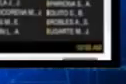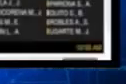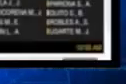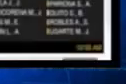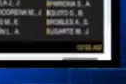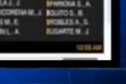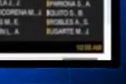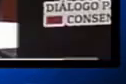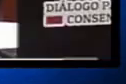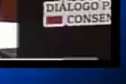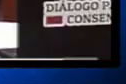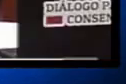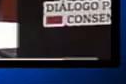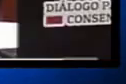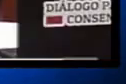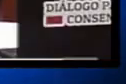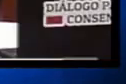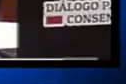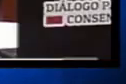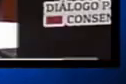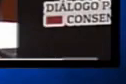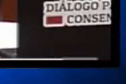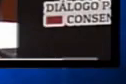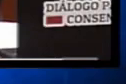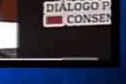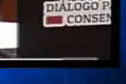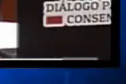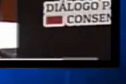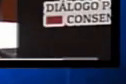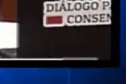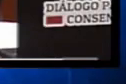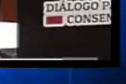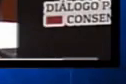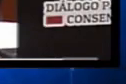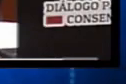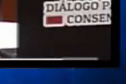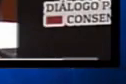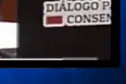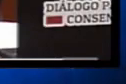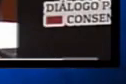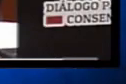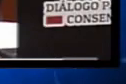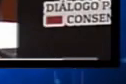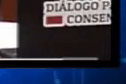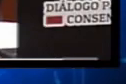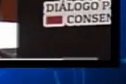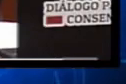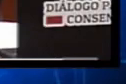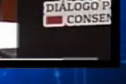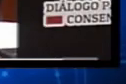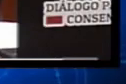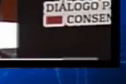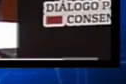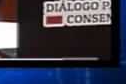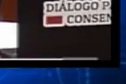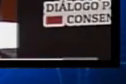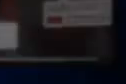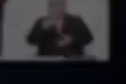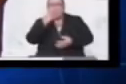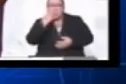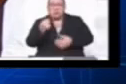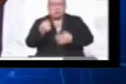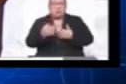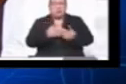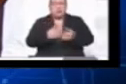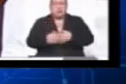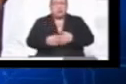reelección de los congresistas porque históricamente es menos del 13 de los parlamentarios que logran la reelección Por más que